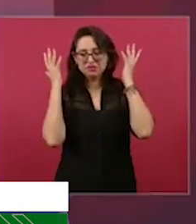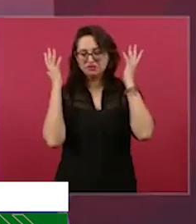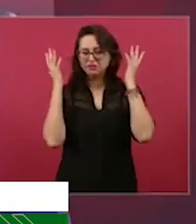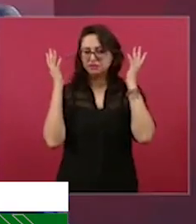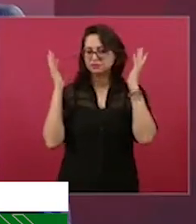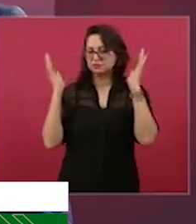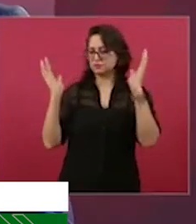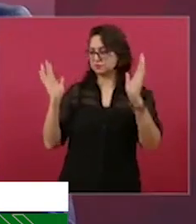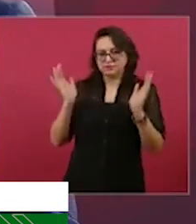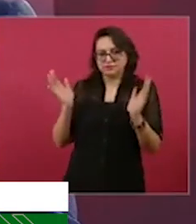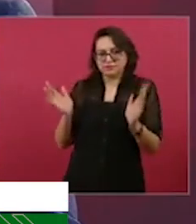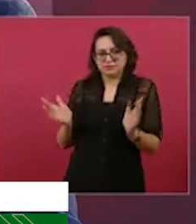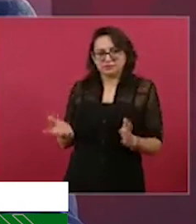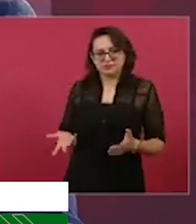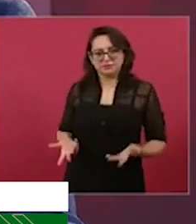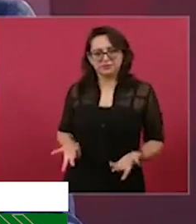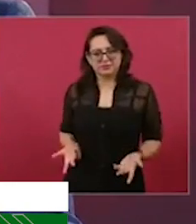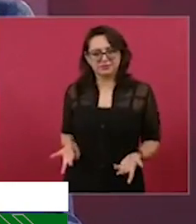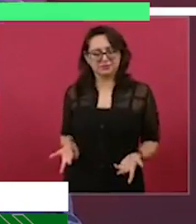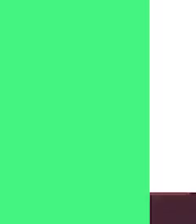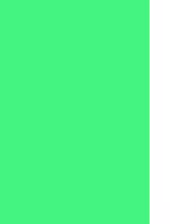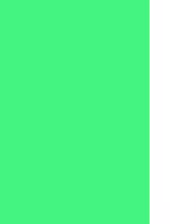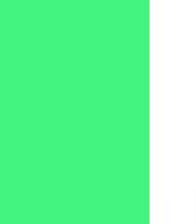se da en otros asuntos.